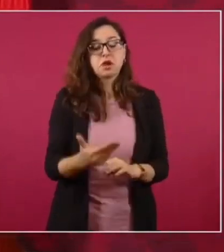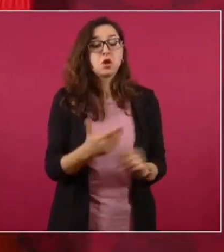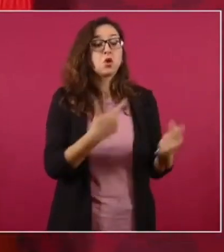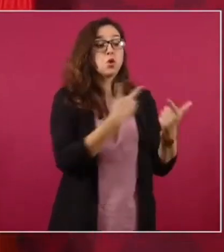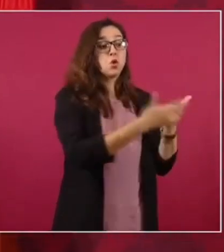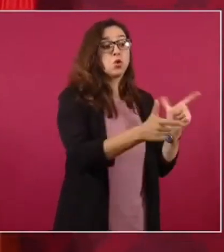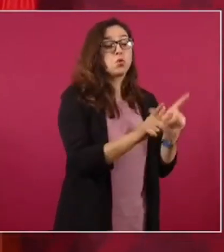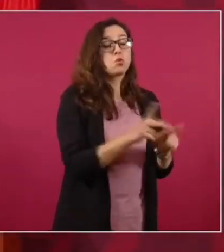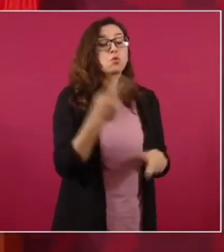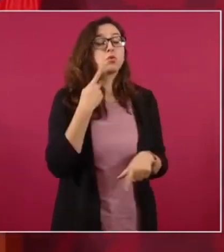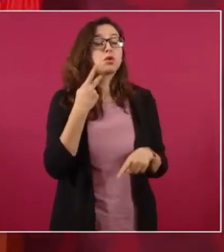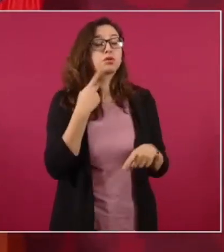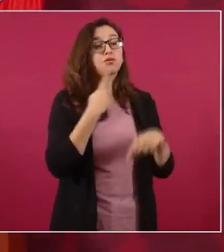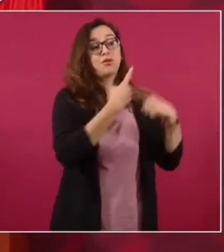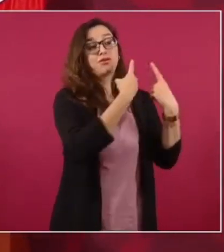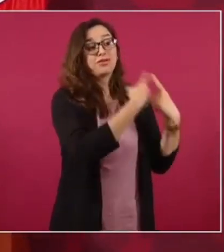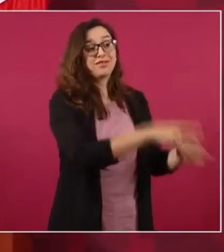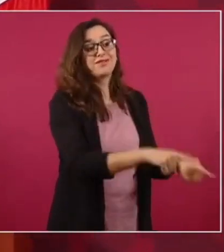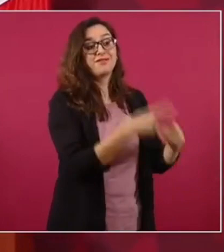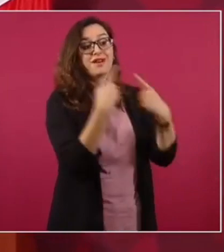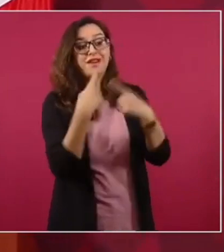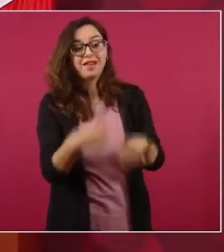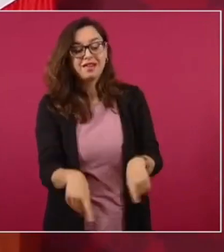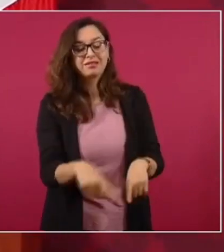dos estilos.